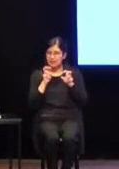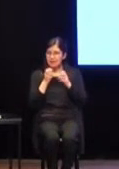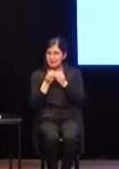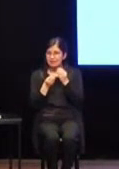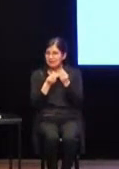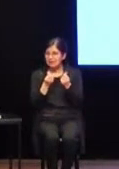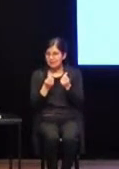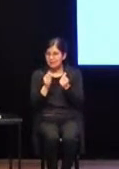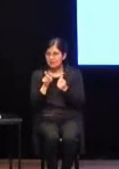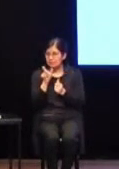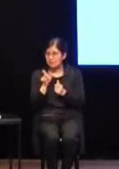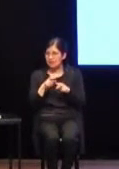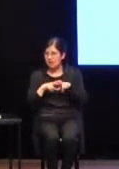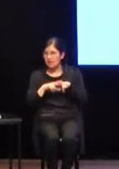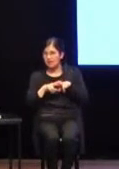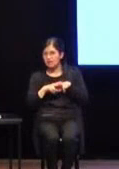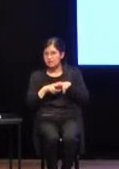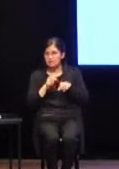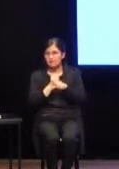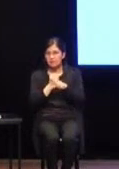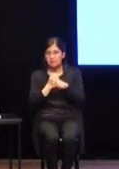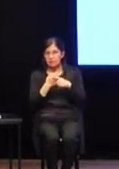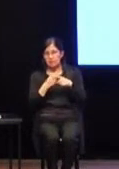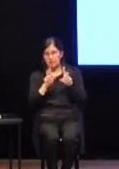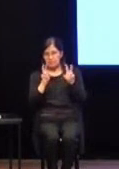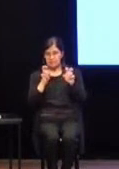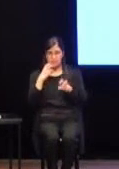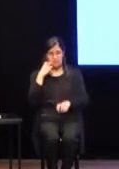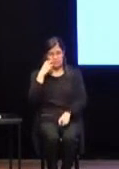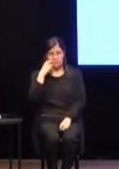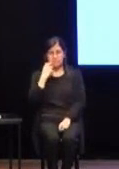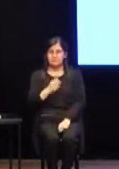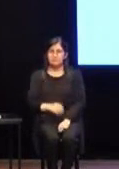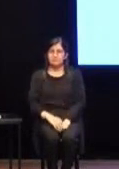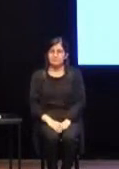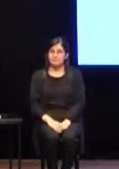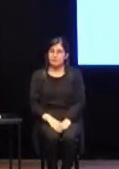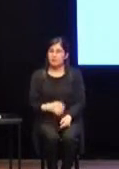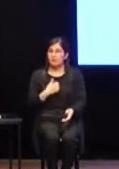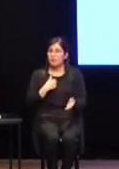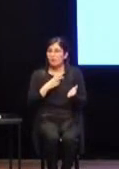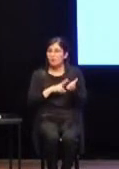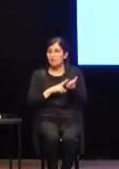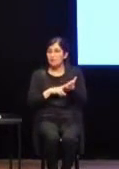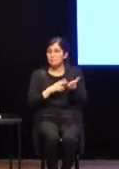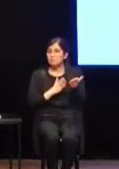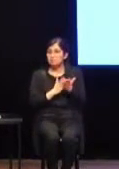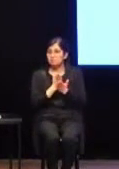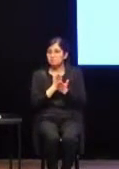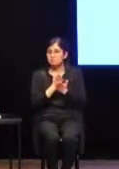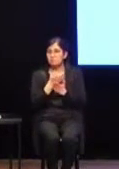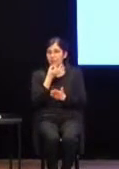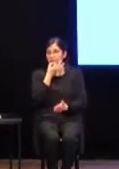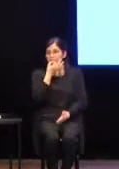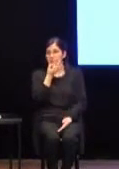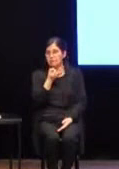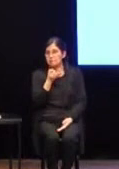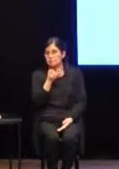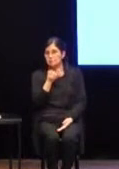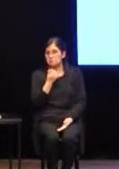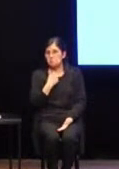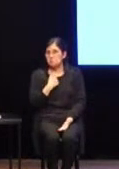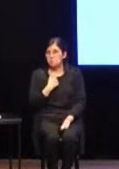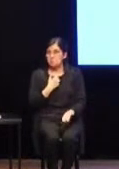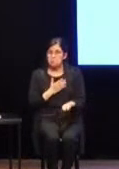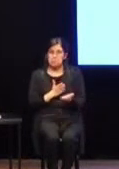cosas locas de humanización, básicamente? La verdad es que al principio dije, me